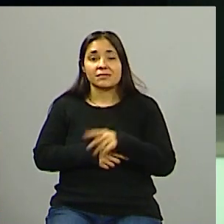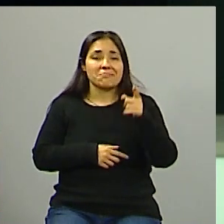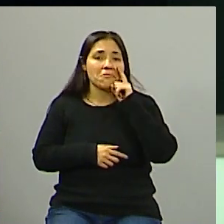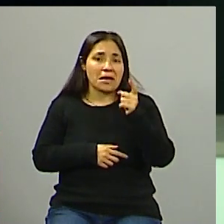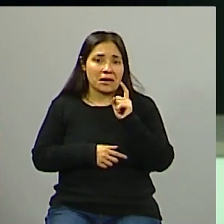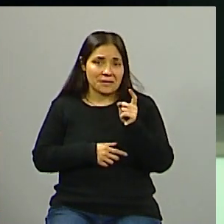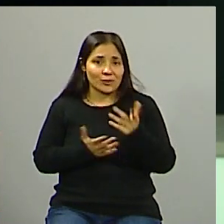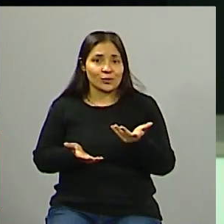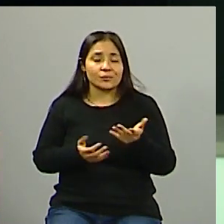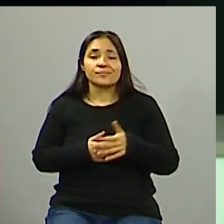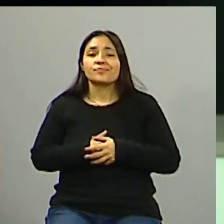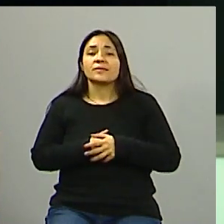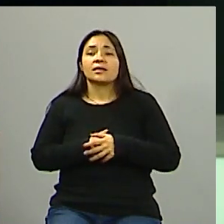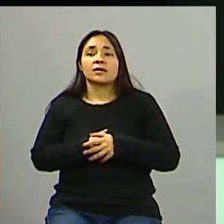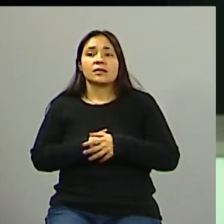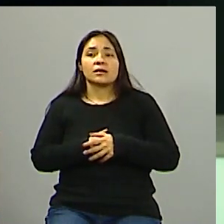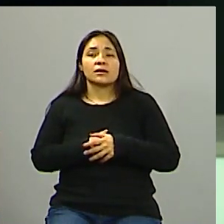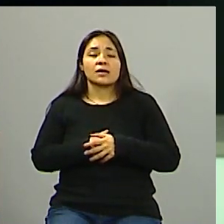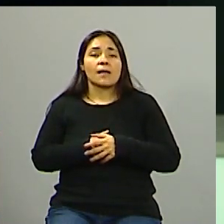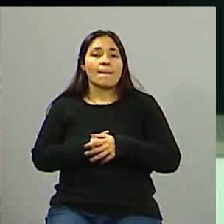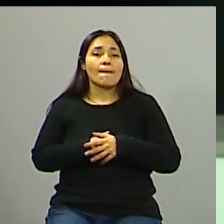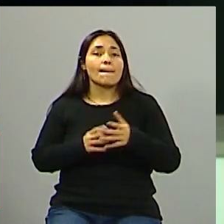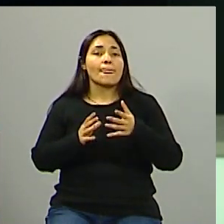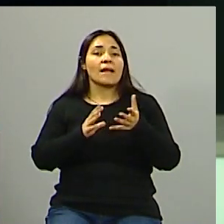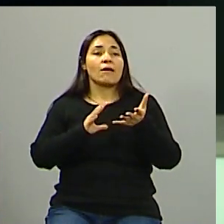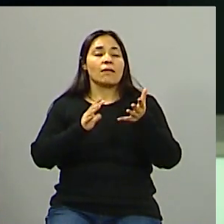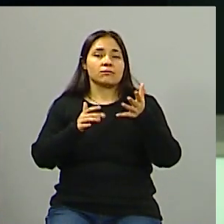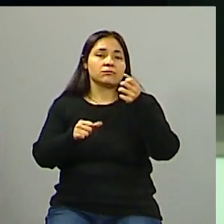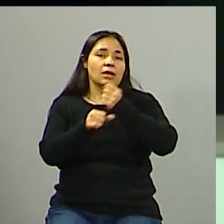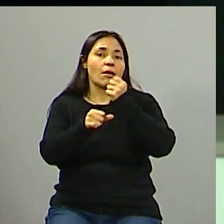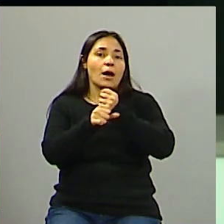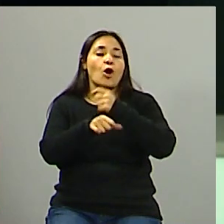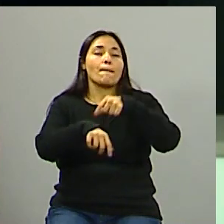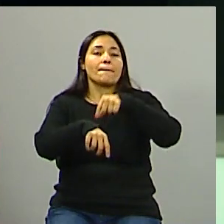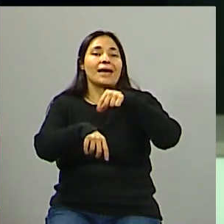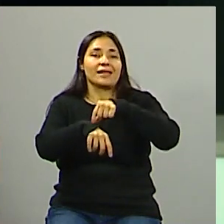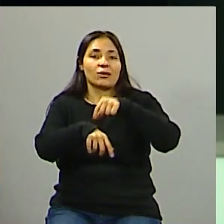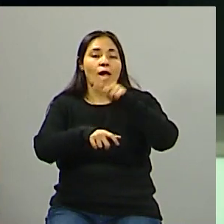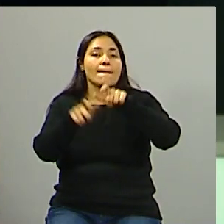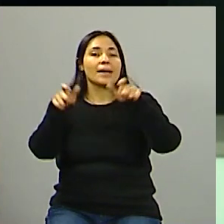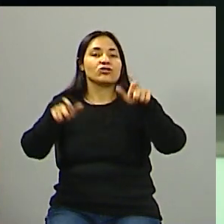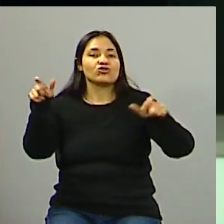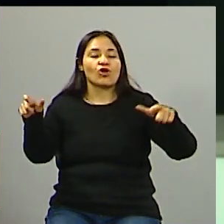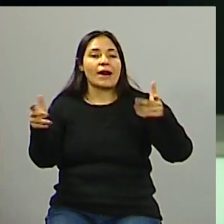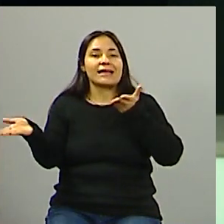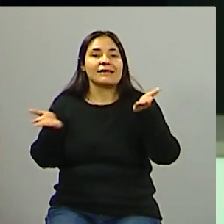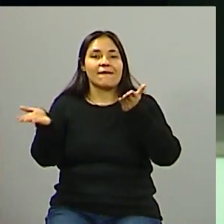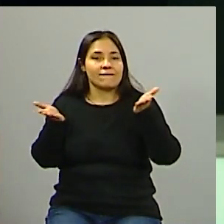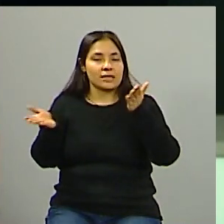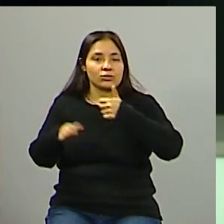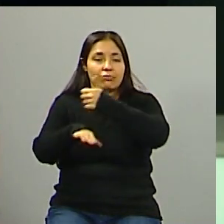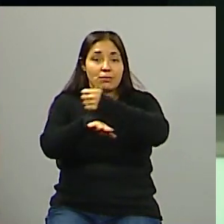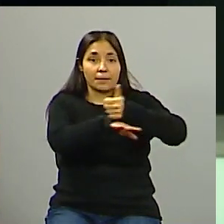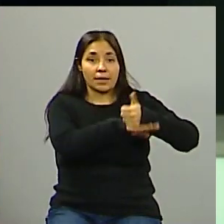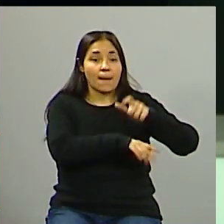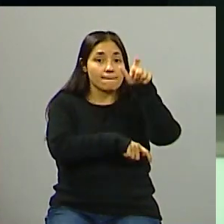riesgo, que el sistema médico... Y en el sistema médico, ¿quién digo? Las personas que están atendiendo a esa persona, ¿no? Tienen una